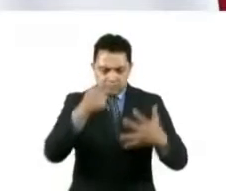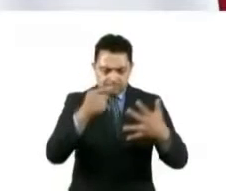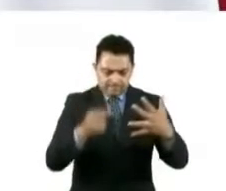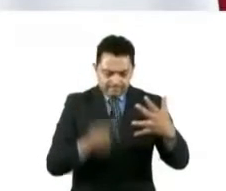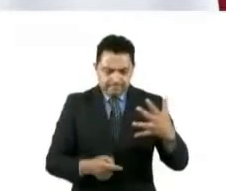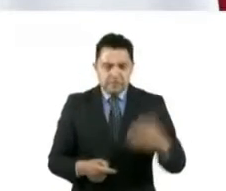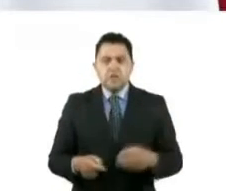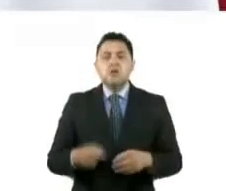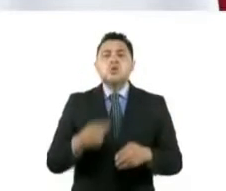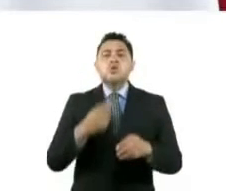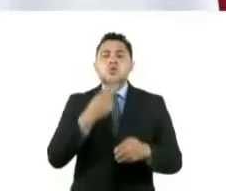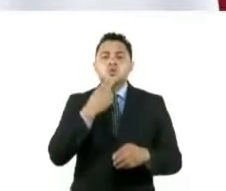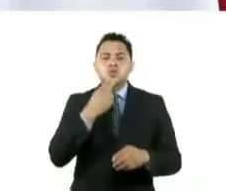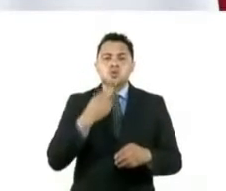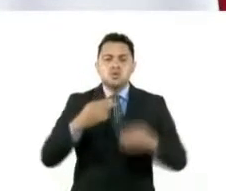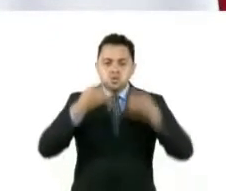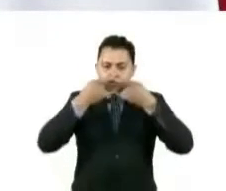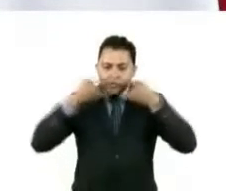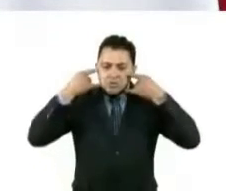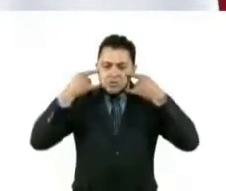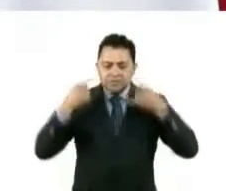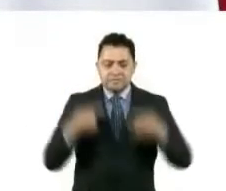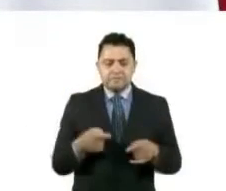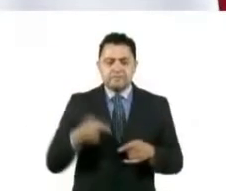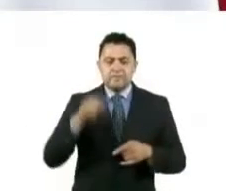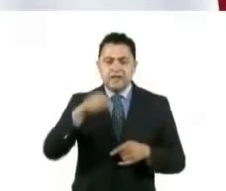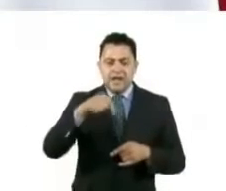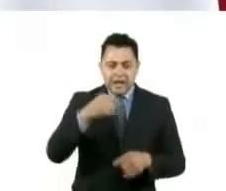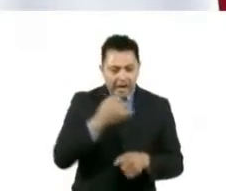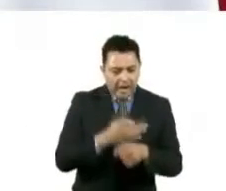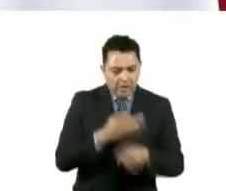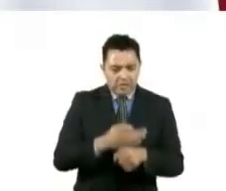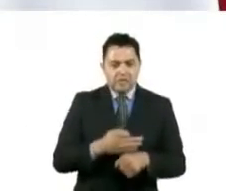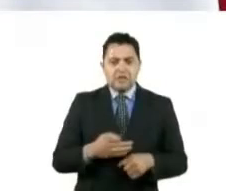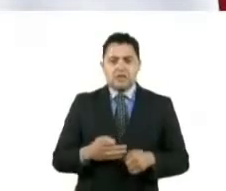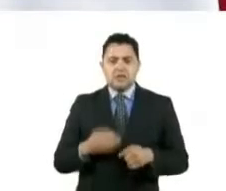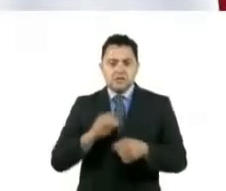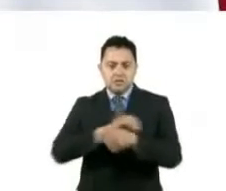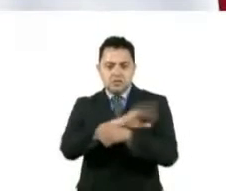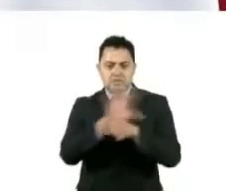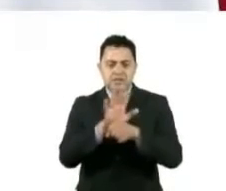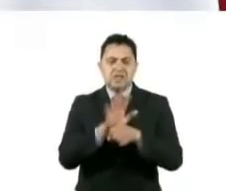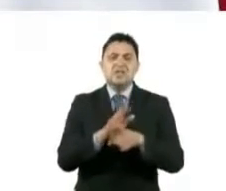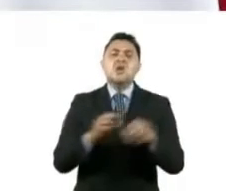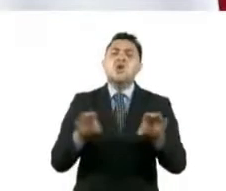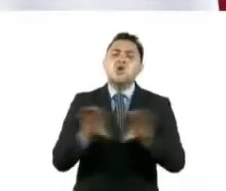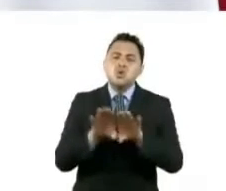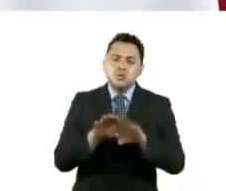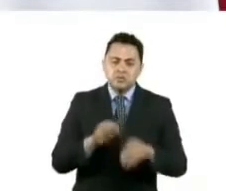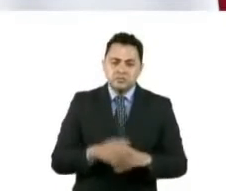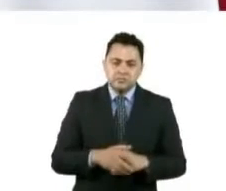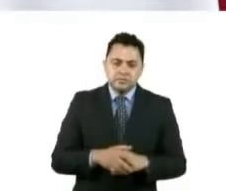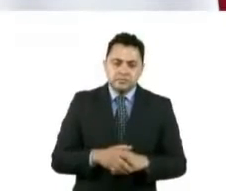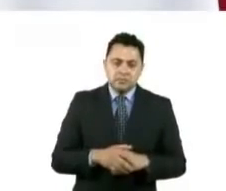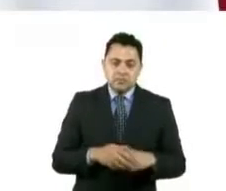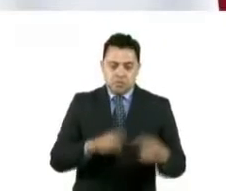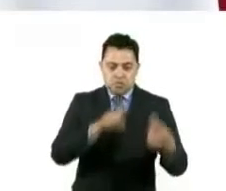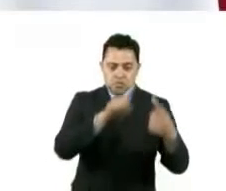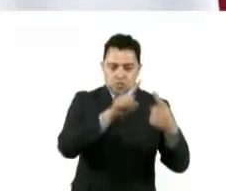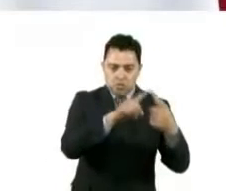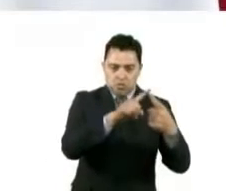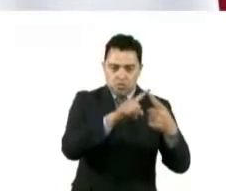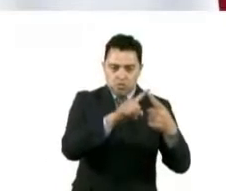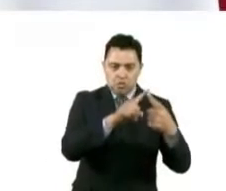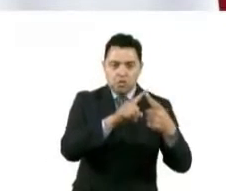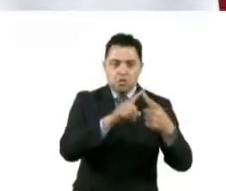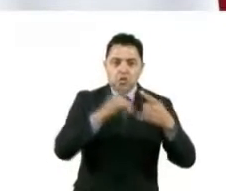al gobierno de la ciudad en el contexto de la situación actual de la pandemia de COVID-19 en la ciudad. 1. Se